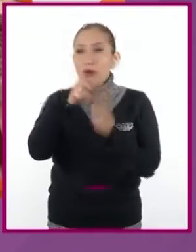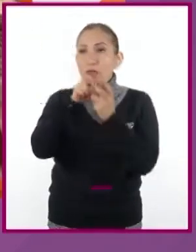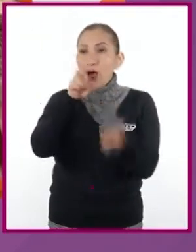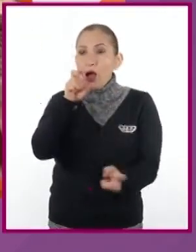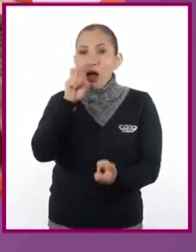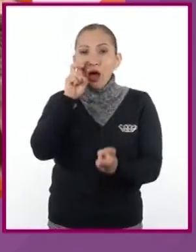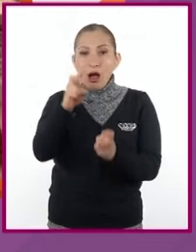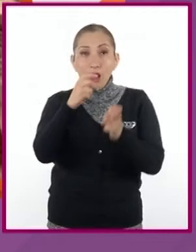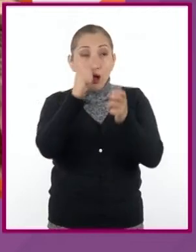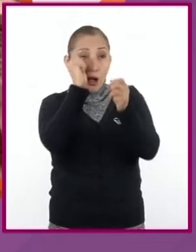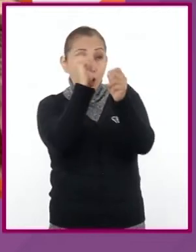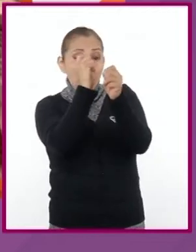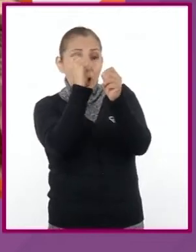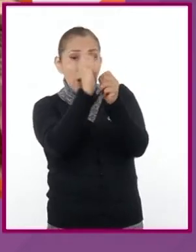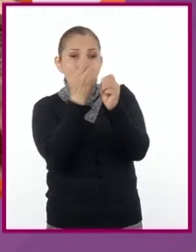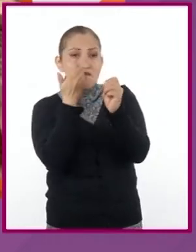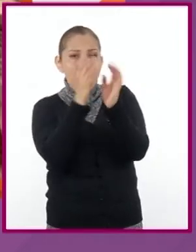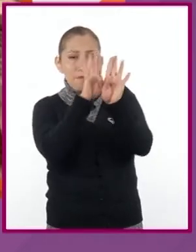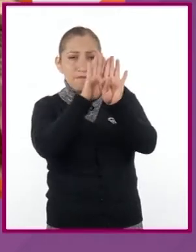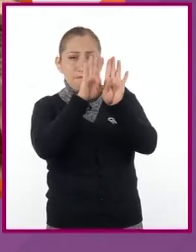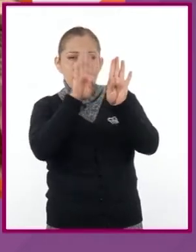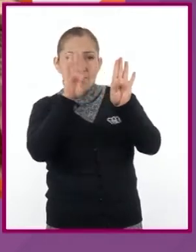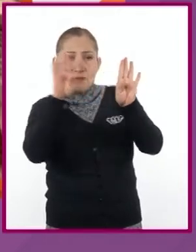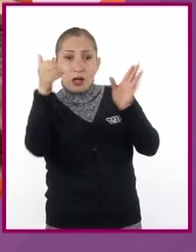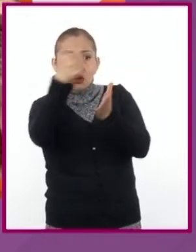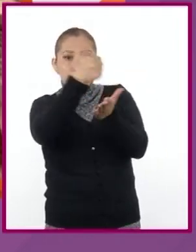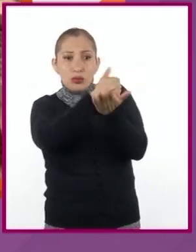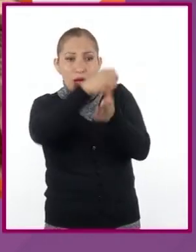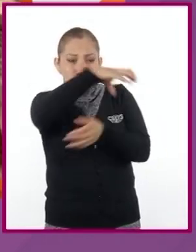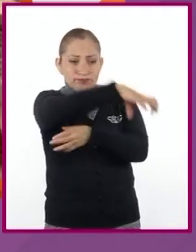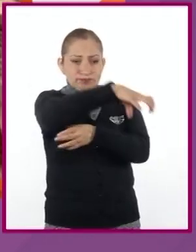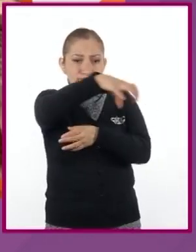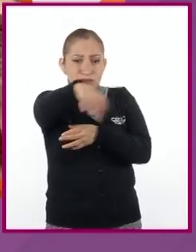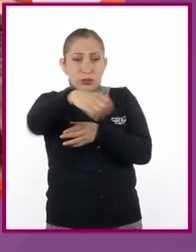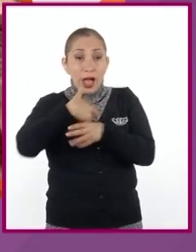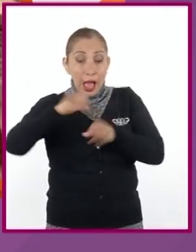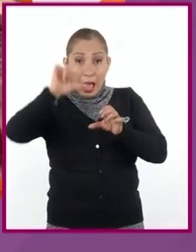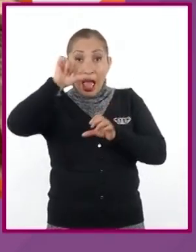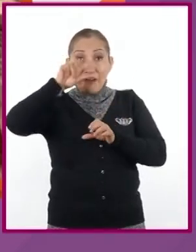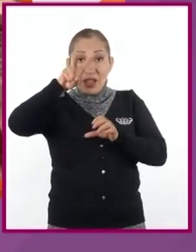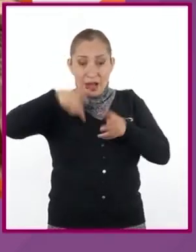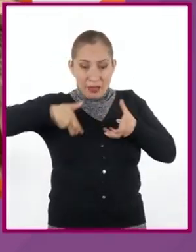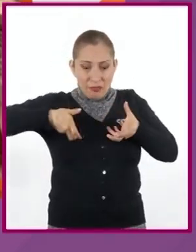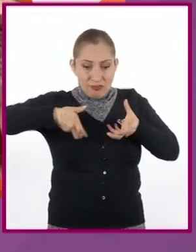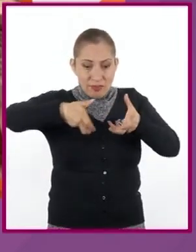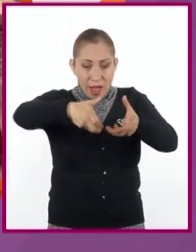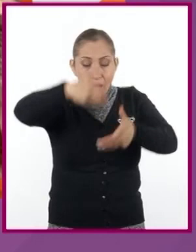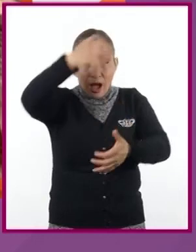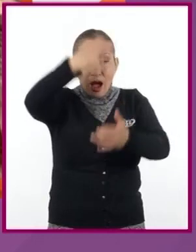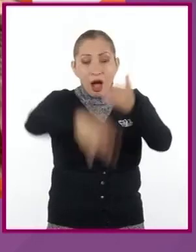la traza tan regular de esta ciudad. La gran avenida culmina en la majestuosa Plaza de la